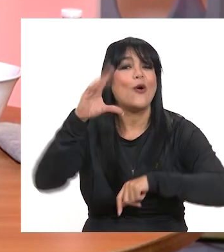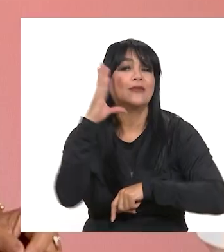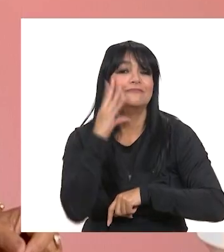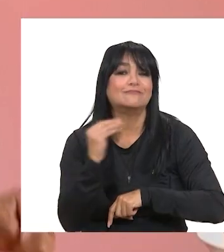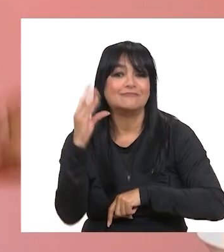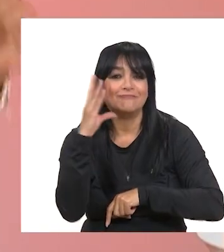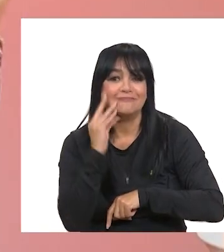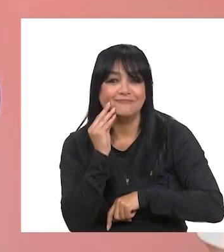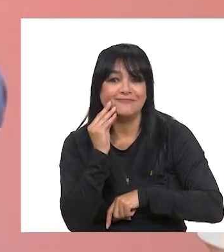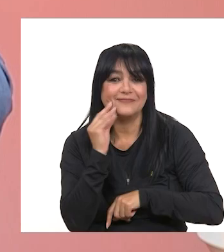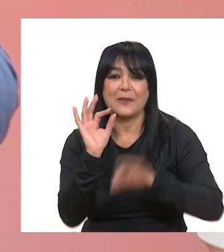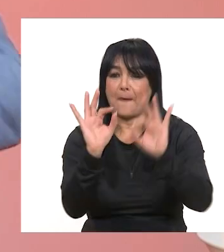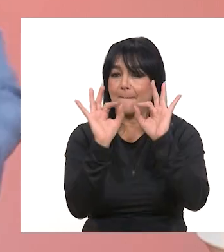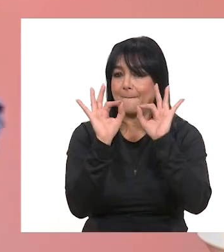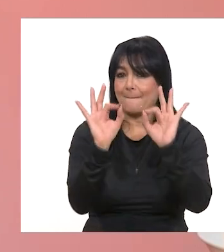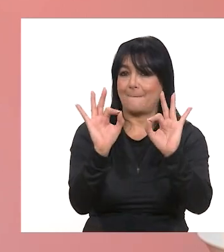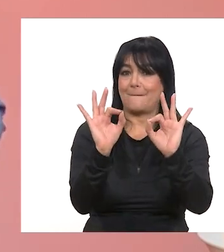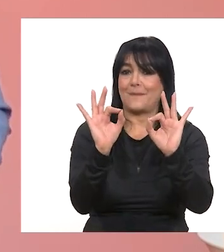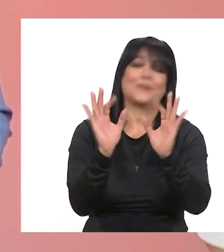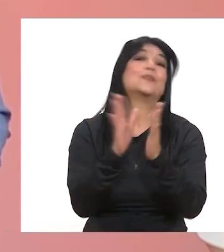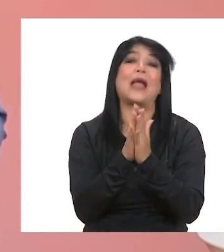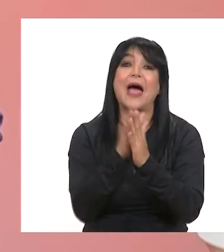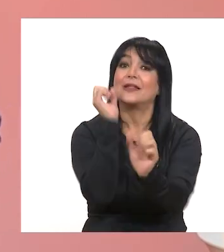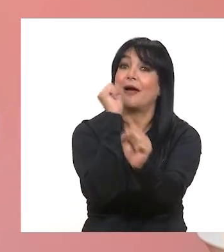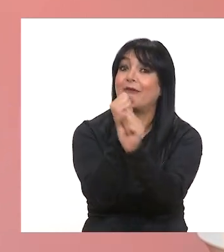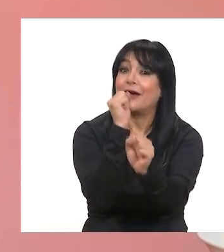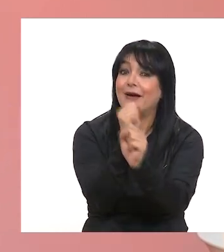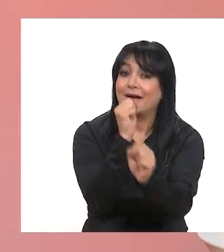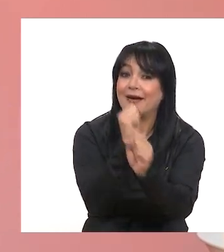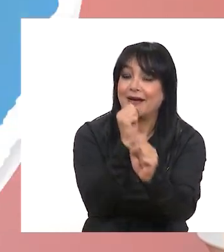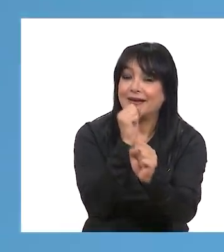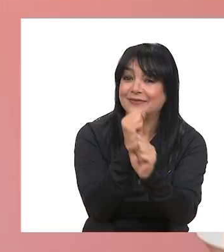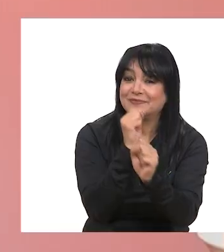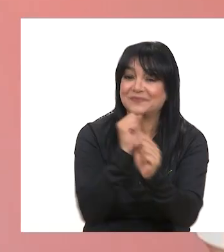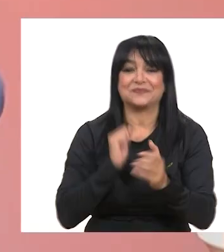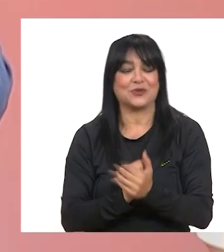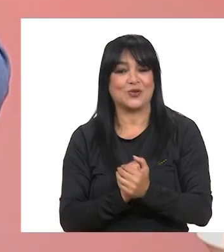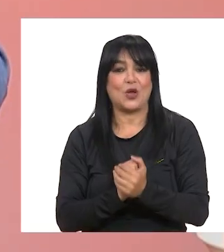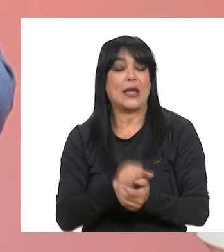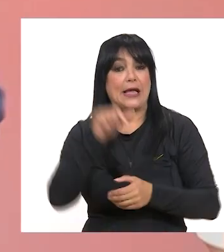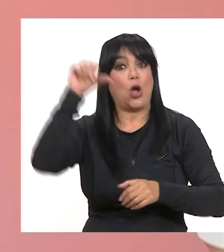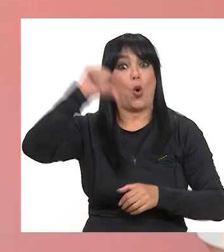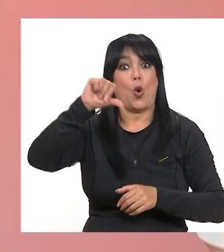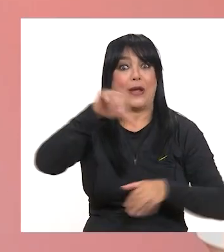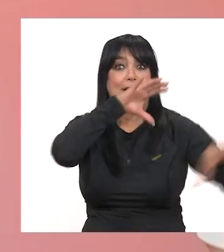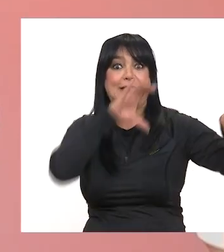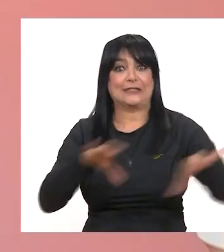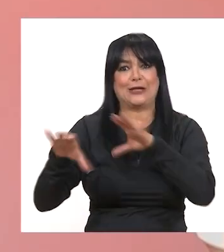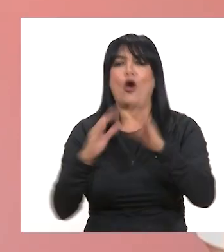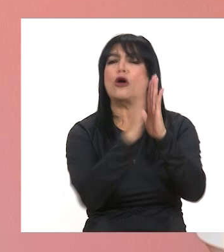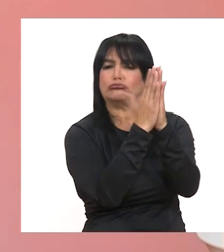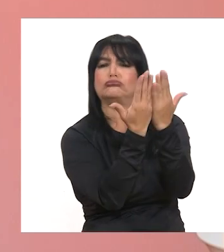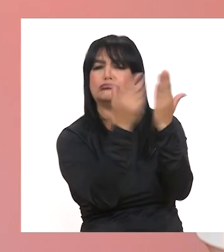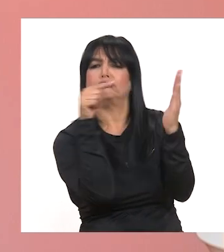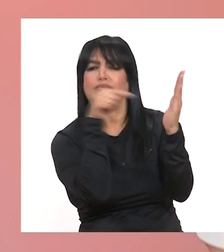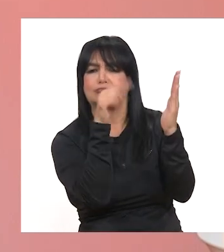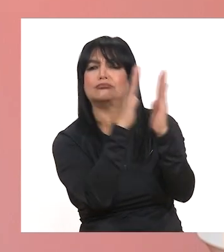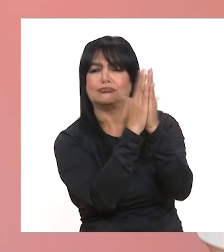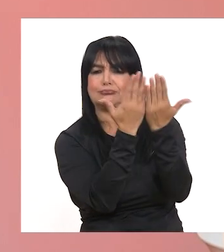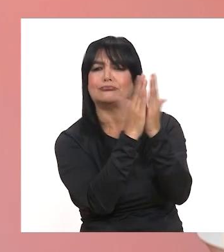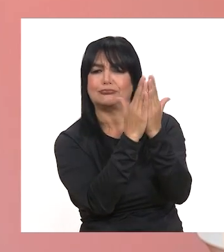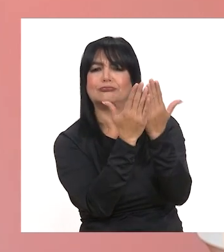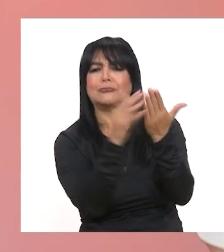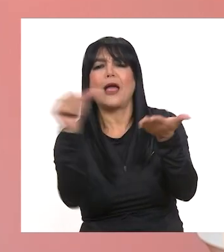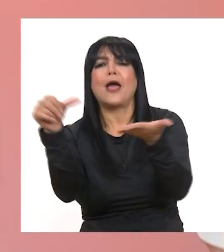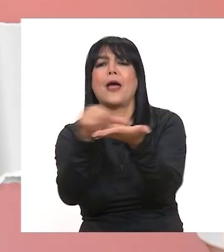hoy. Muy bien, a trabajar. Esta actividad está en sus libros de texto.